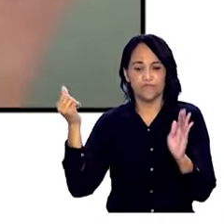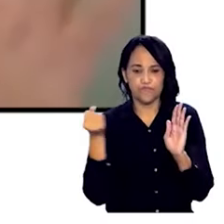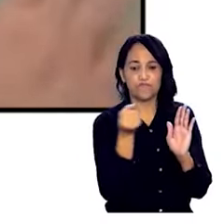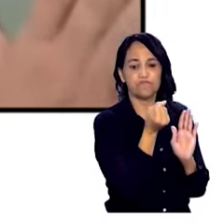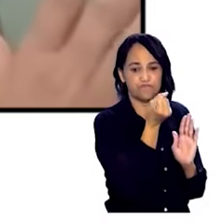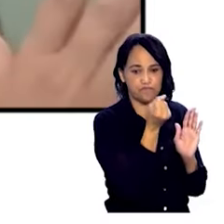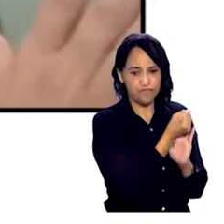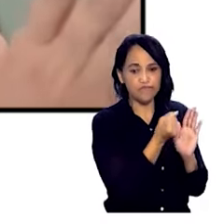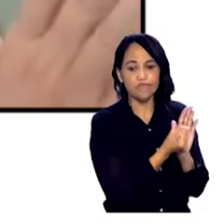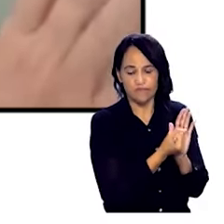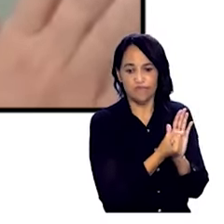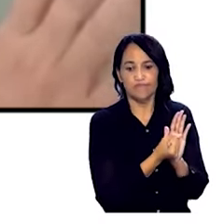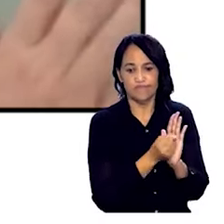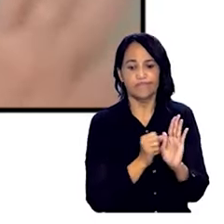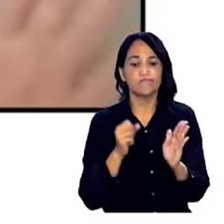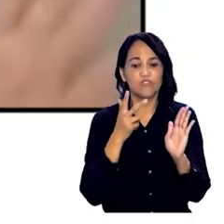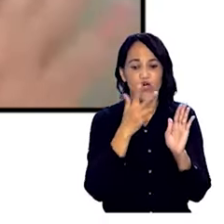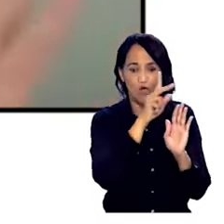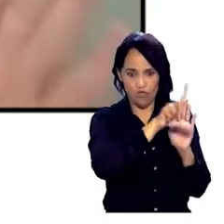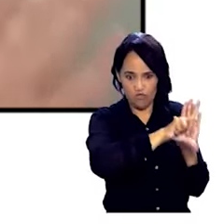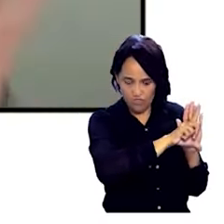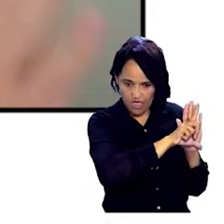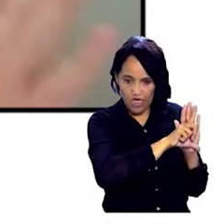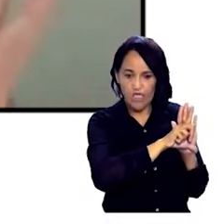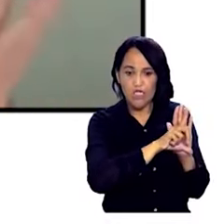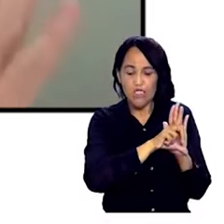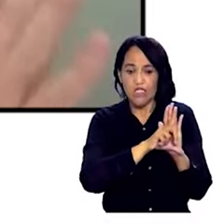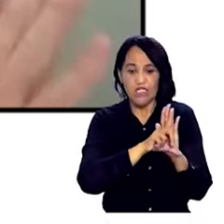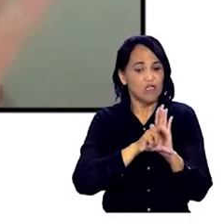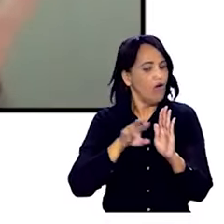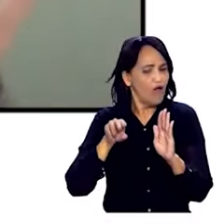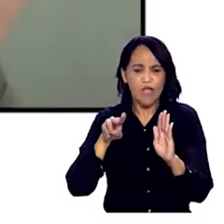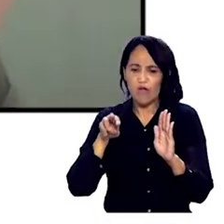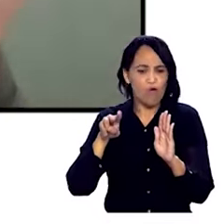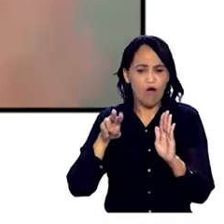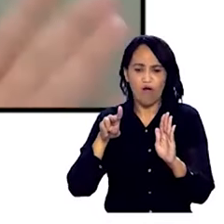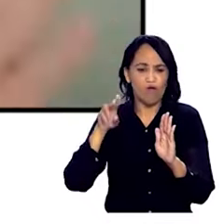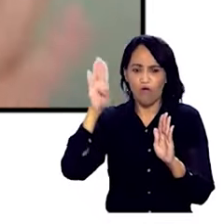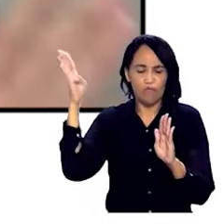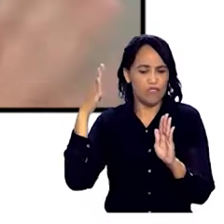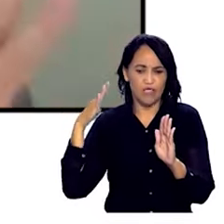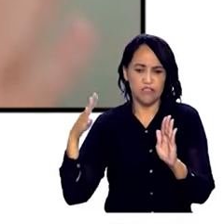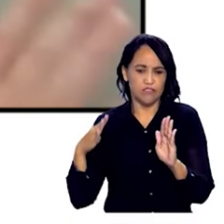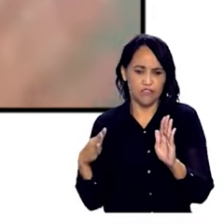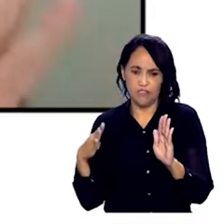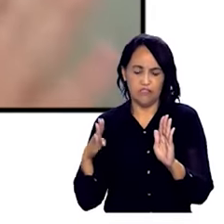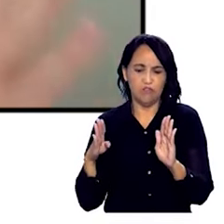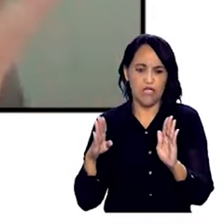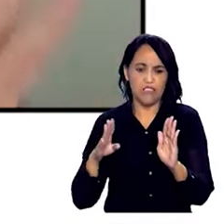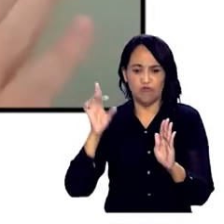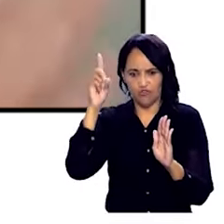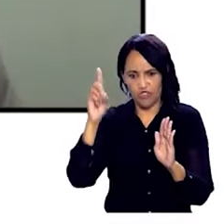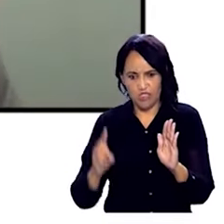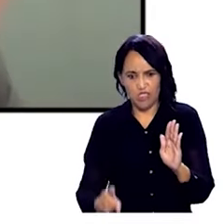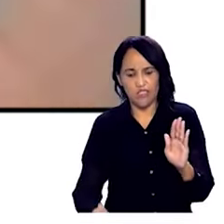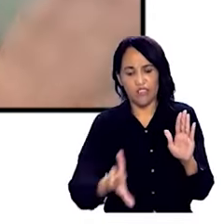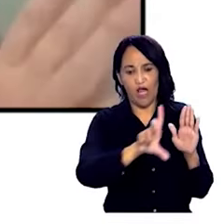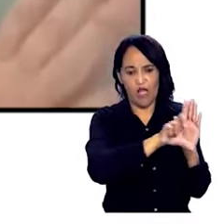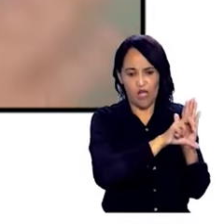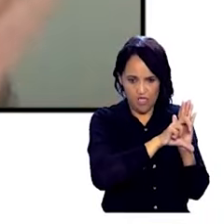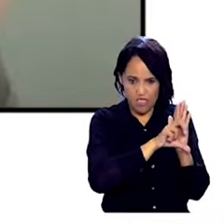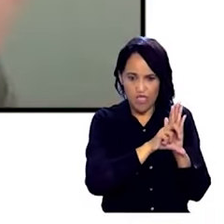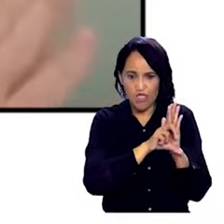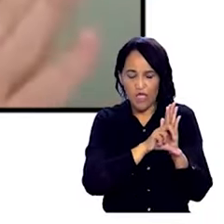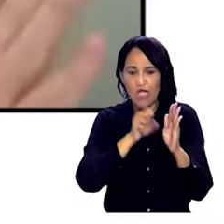nosotros llamamos derecho comc derecho ajeno a la jurisdicción de la corte Suprema de justicia na Y en